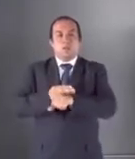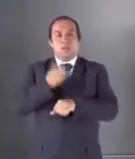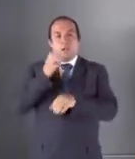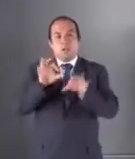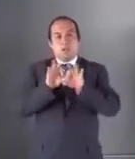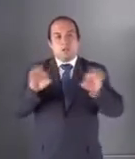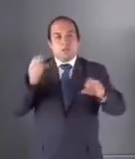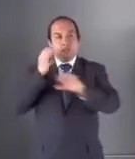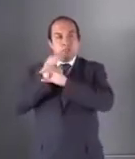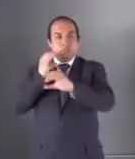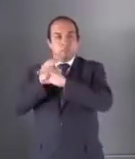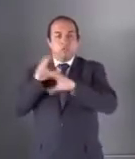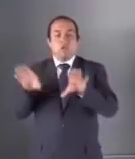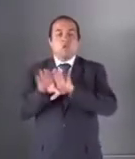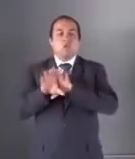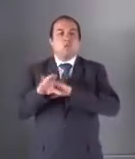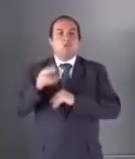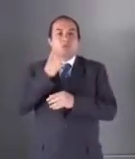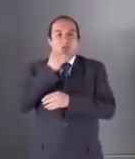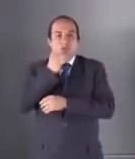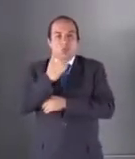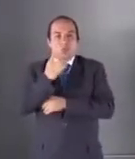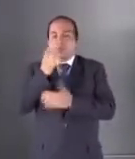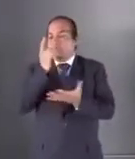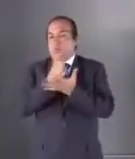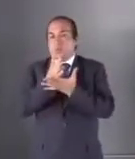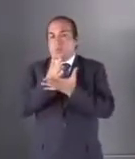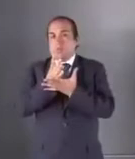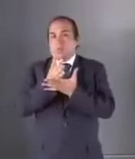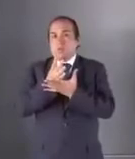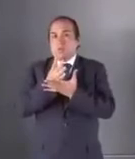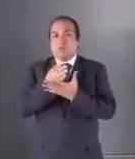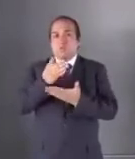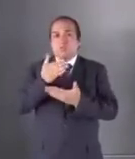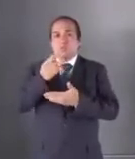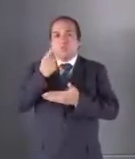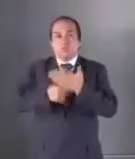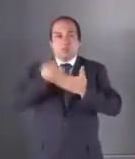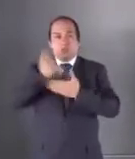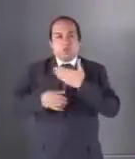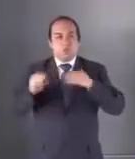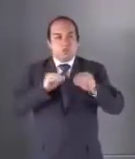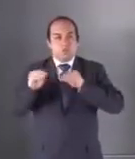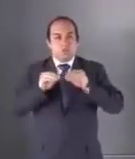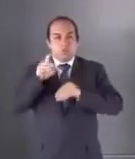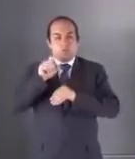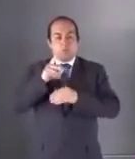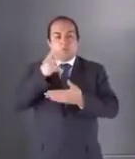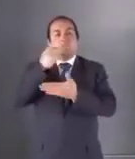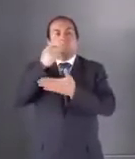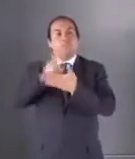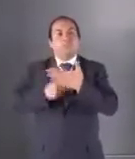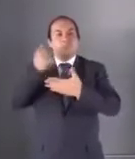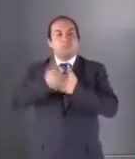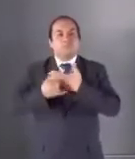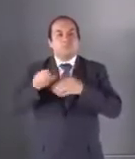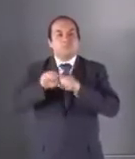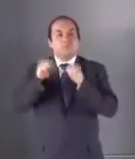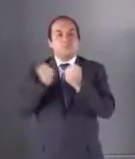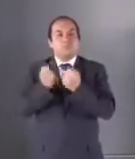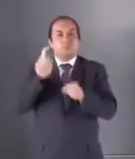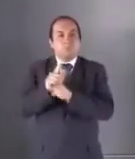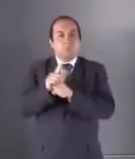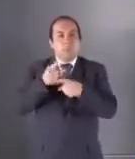Y como hemos mencionado, no solamente es un proyecto de movilidad, también es un proyecto social, en varios